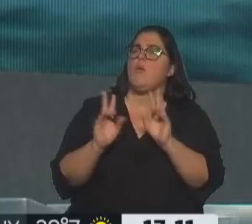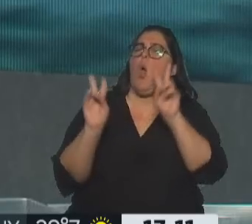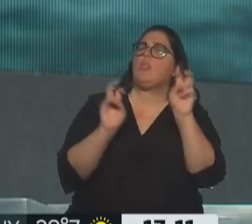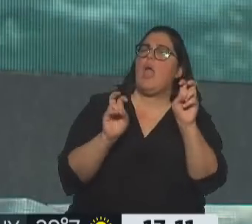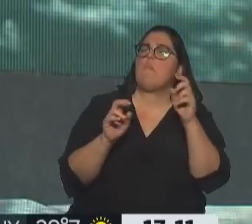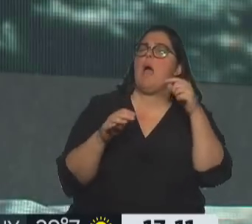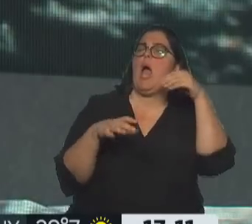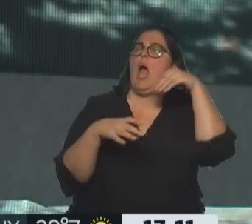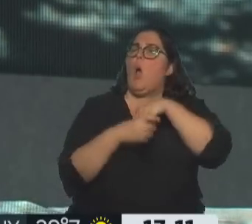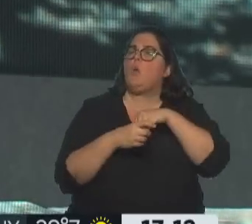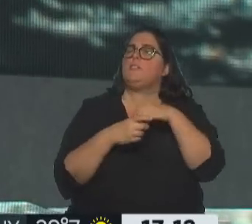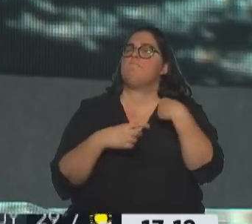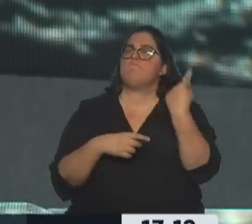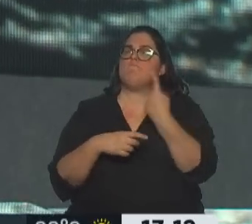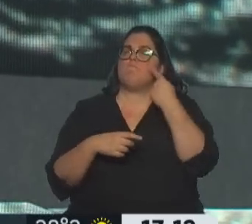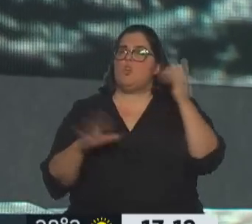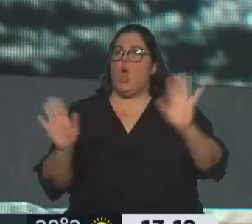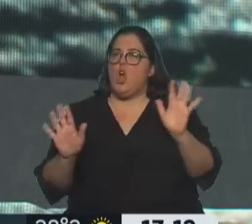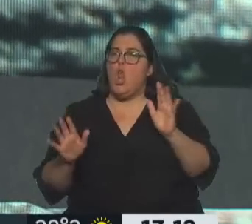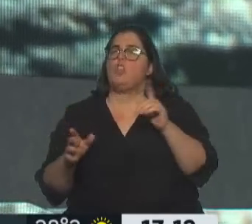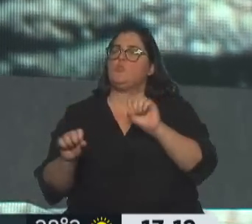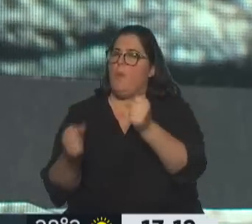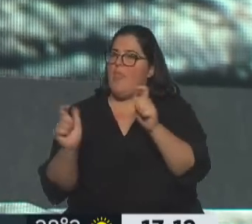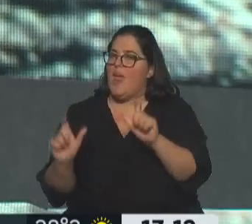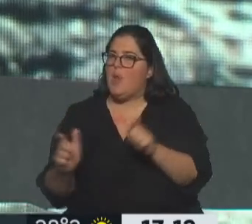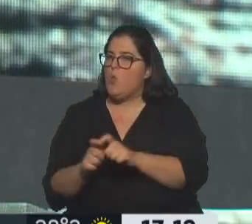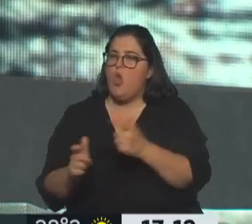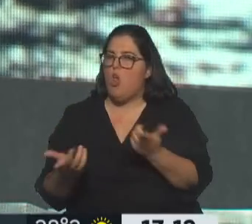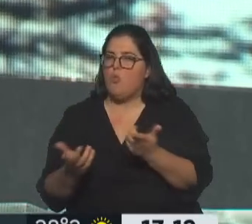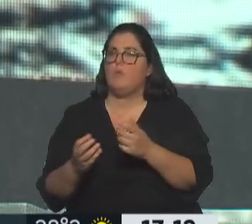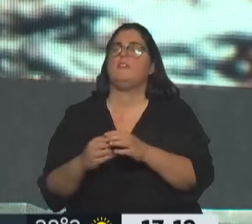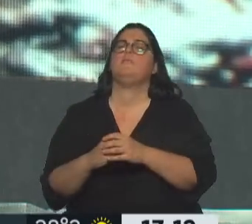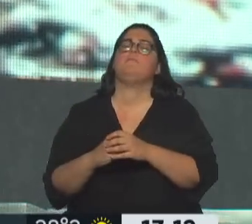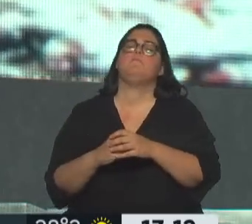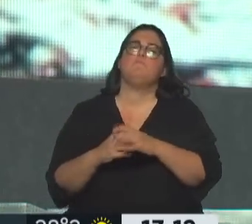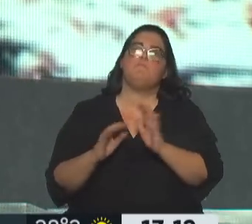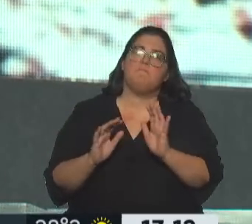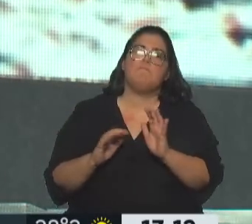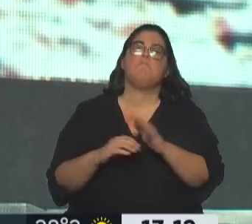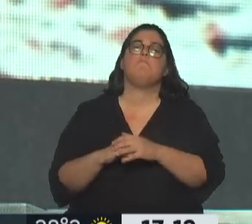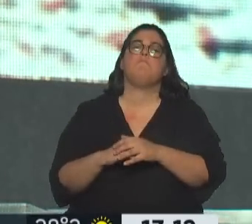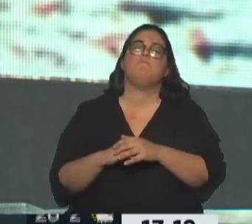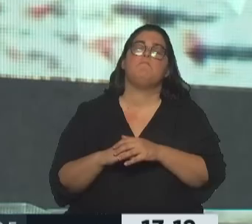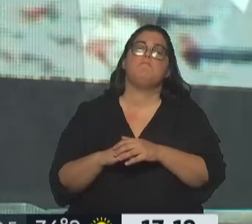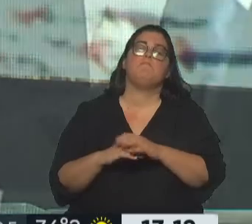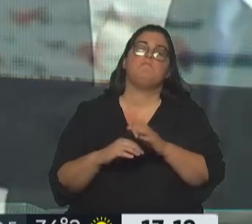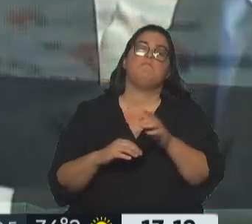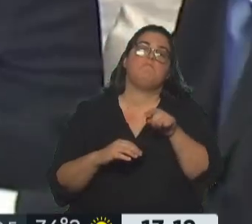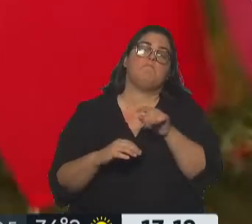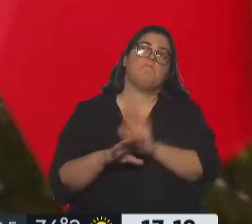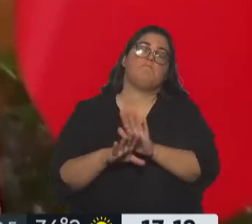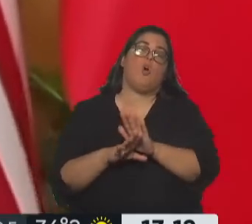más interno, desconocido, del cual no se hable mucho, que termina dando lugar